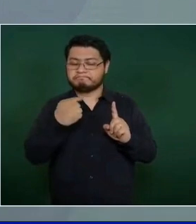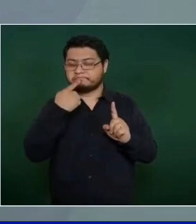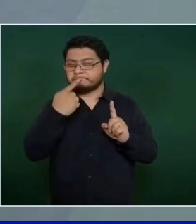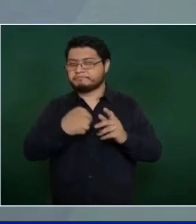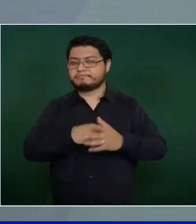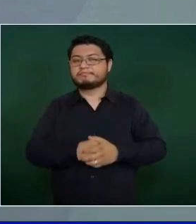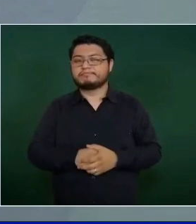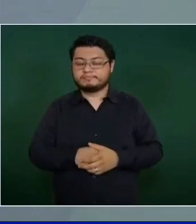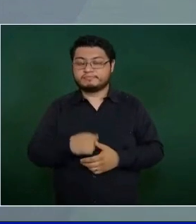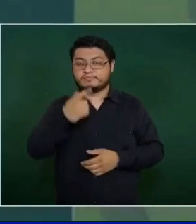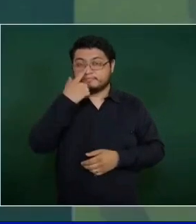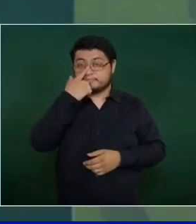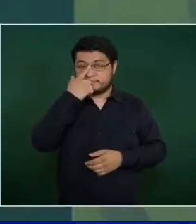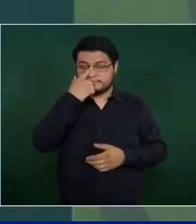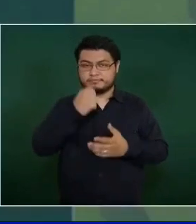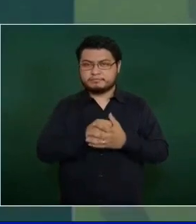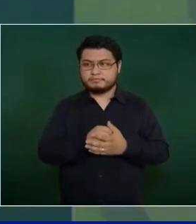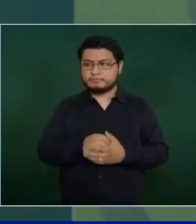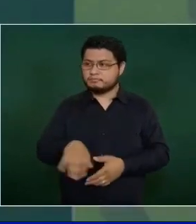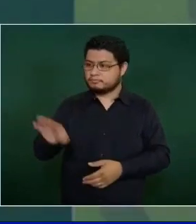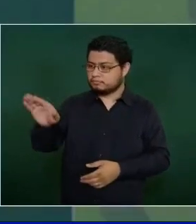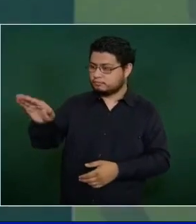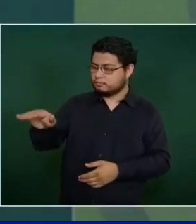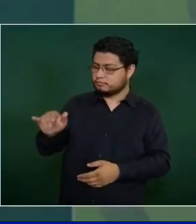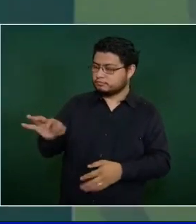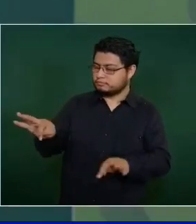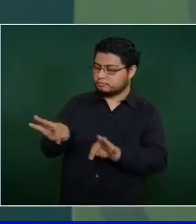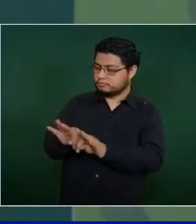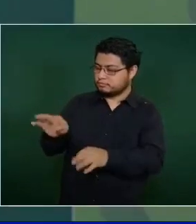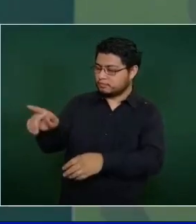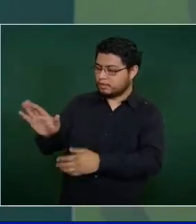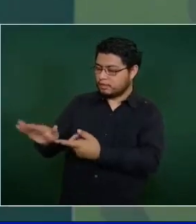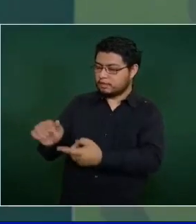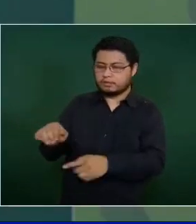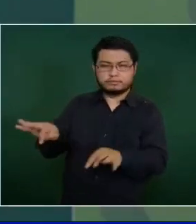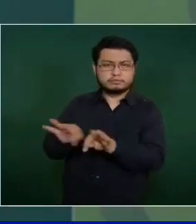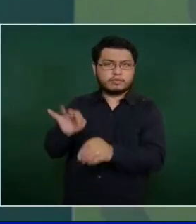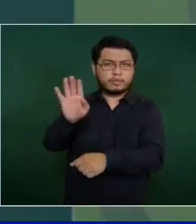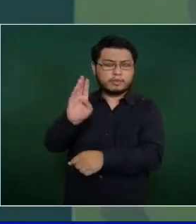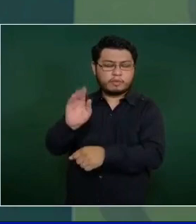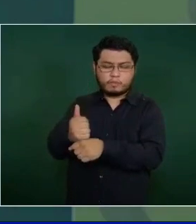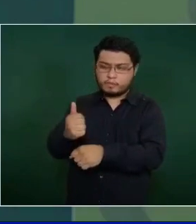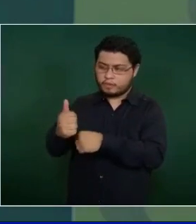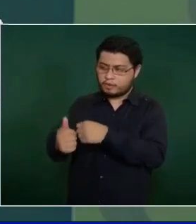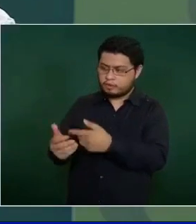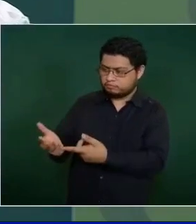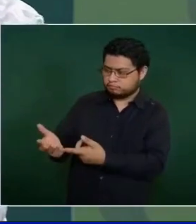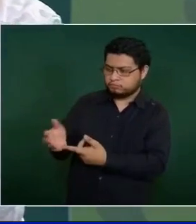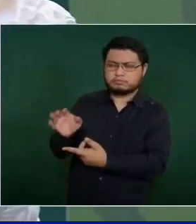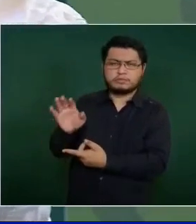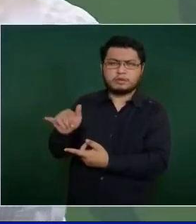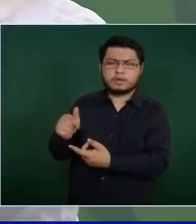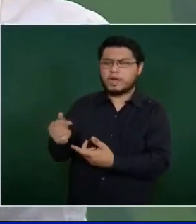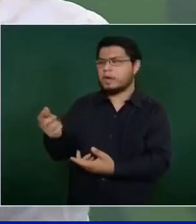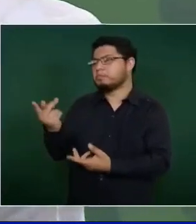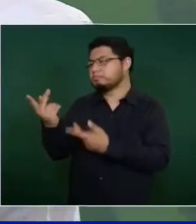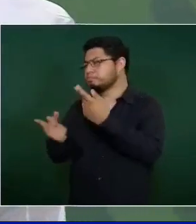cuando quiso ver a sus tías o a sus tías abuelas para recoger los